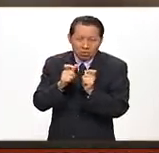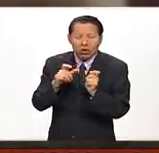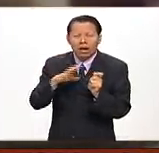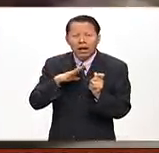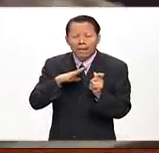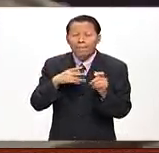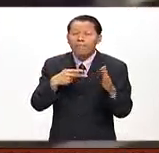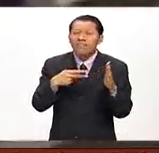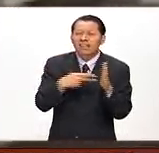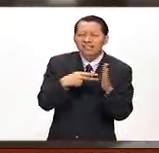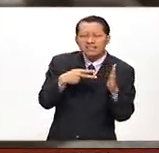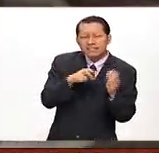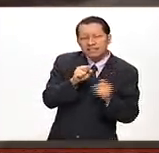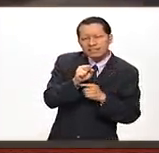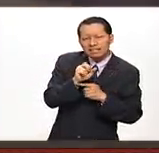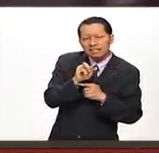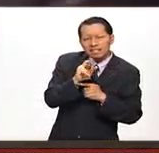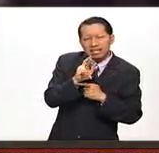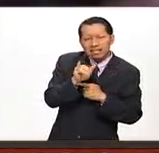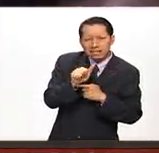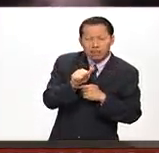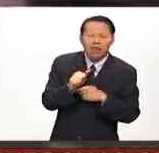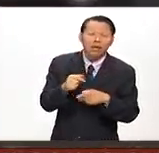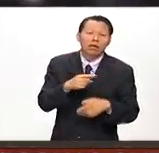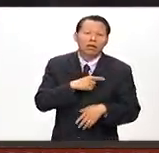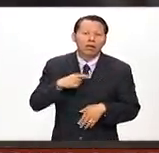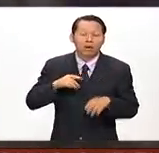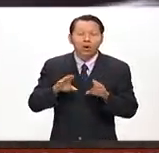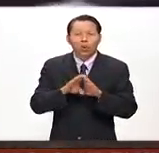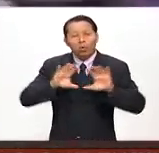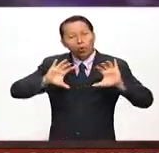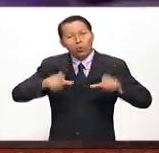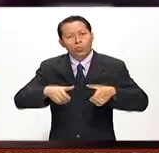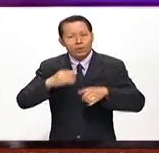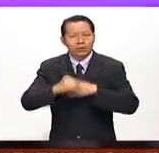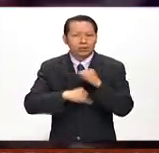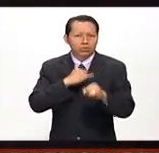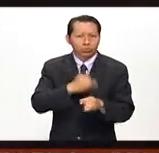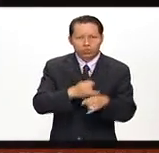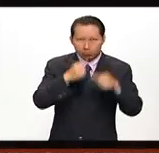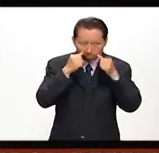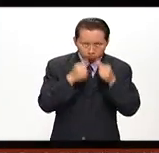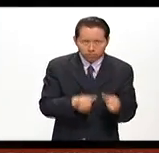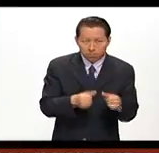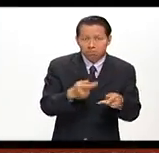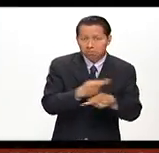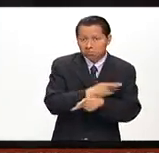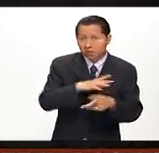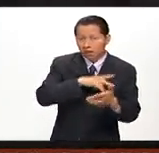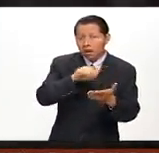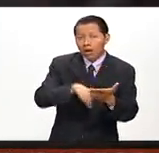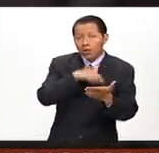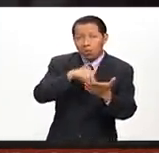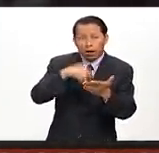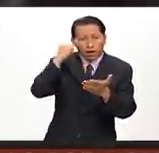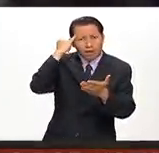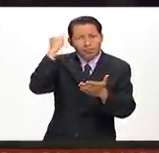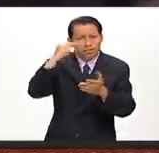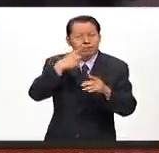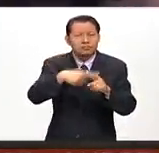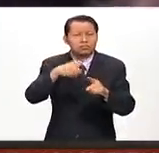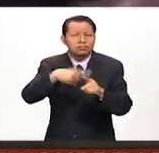Siria siga sin ser atendido por la comunidad internacional, todos los espacios ideológicos van a